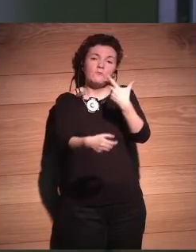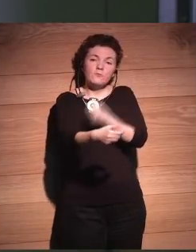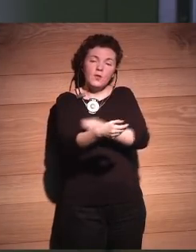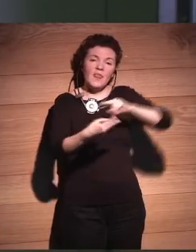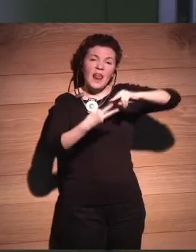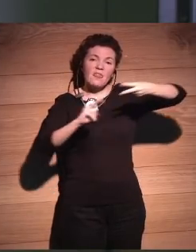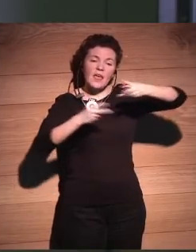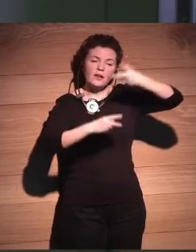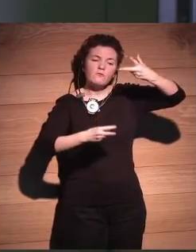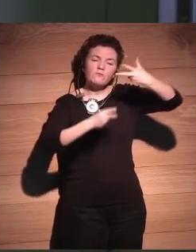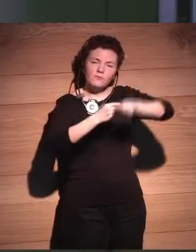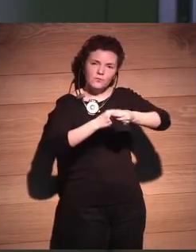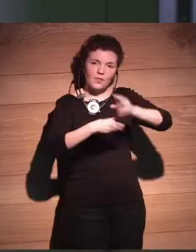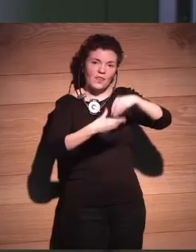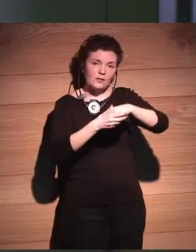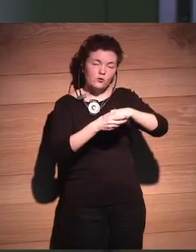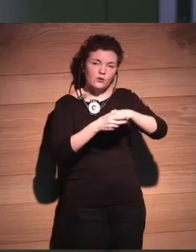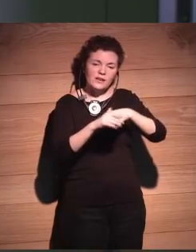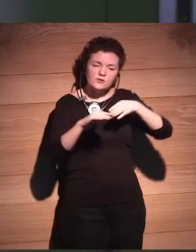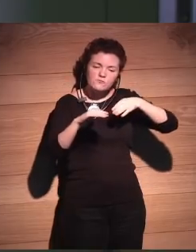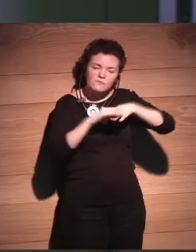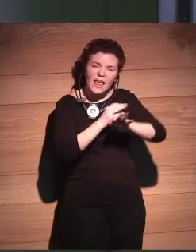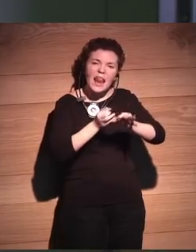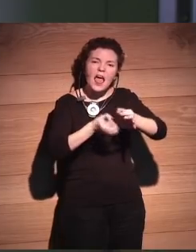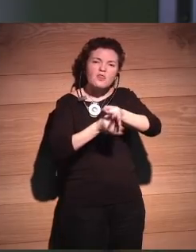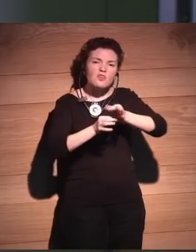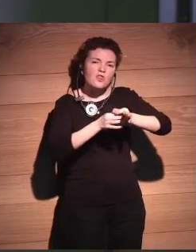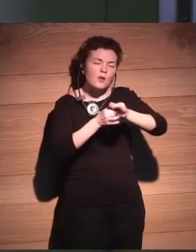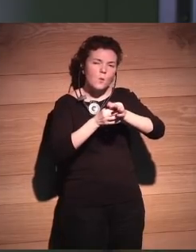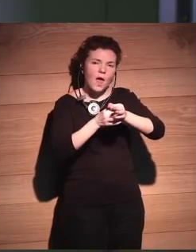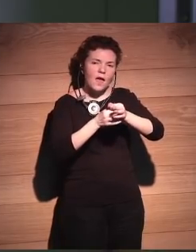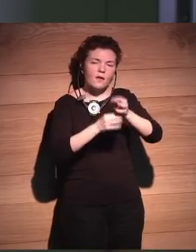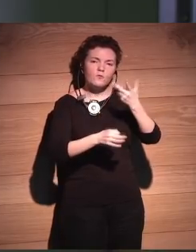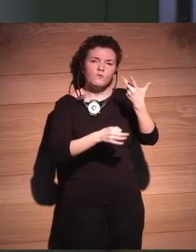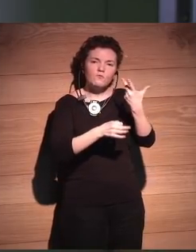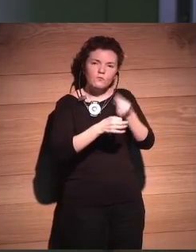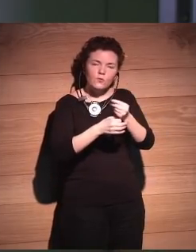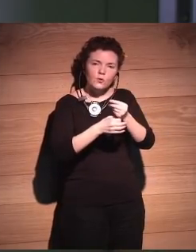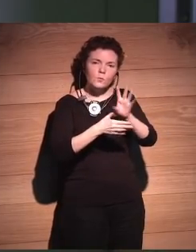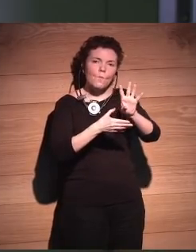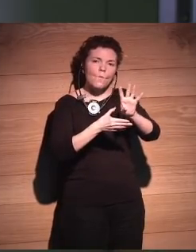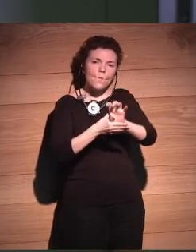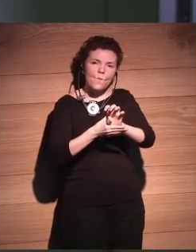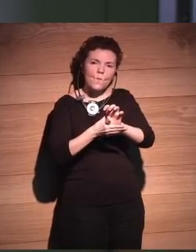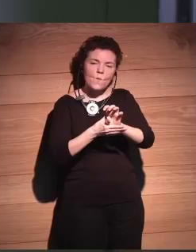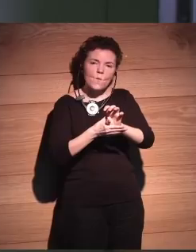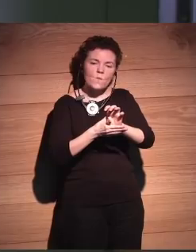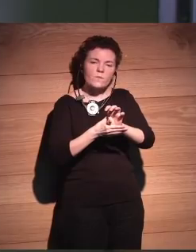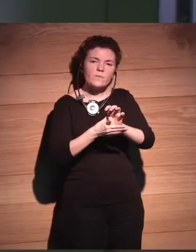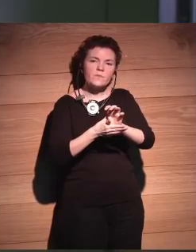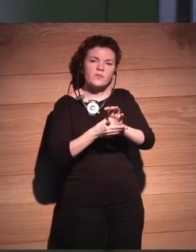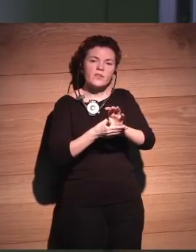del ADN. Entonces, esto va a entrar en la célula del huésped y va a